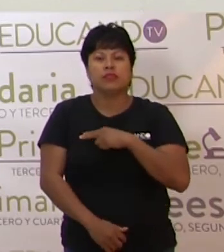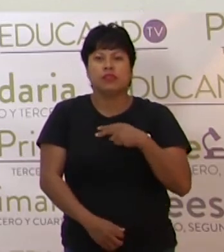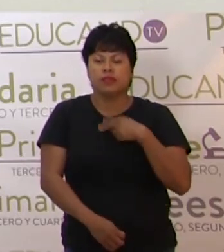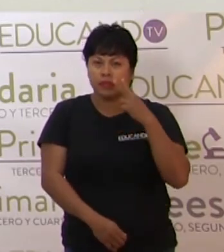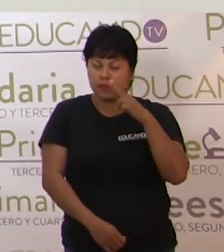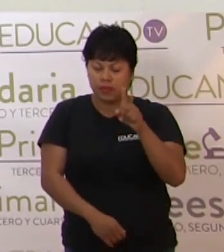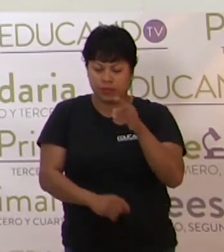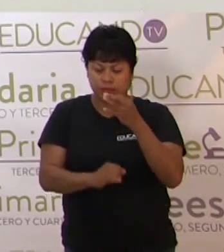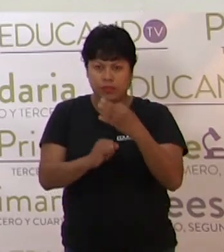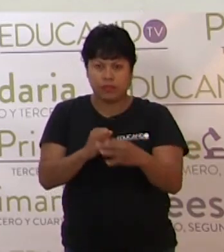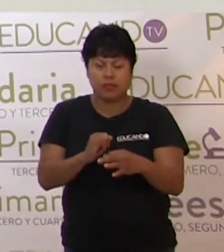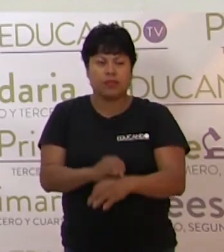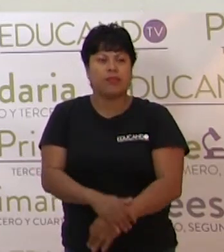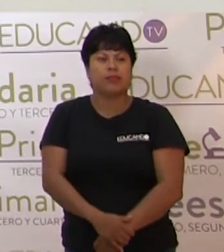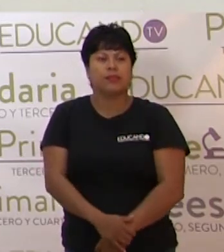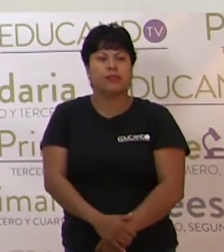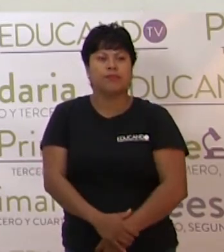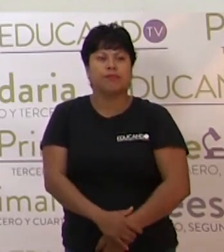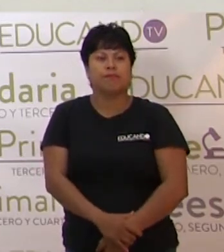último